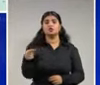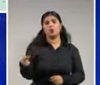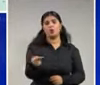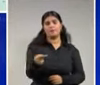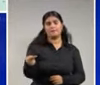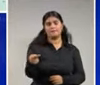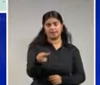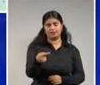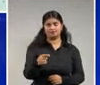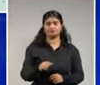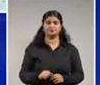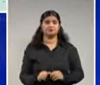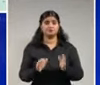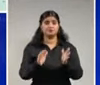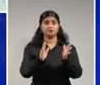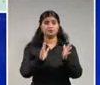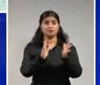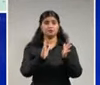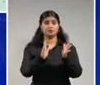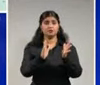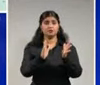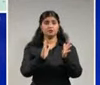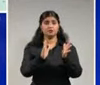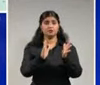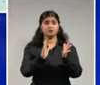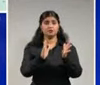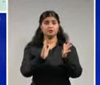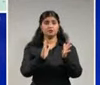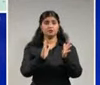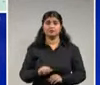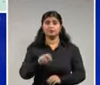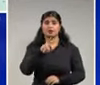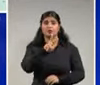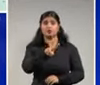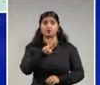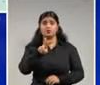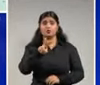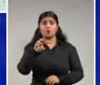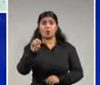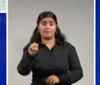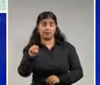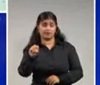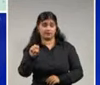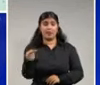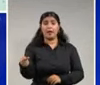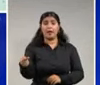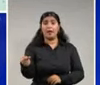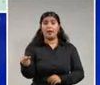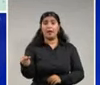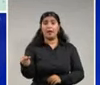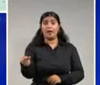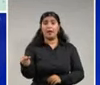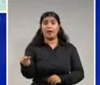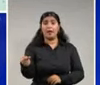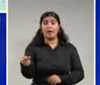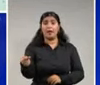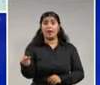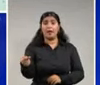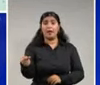El mes de noviembre cerró con 220 casos importados menos que el mes de octubre. Fíjense cómo